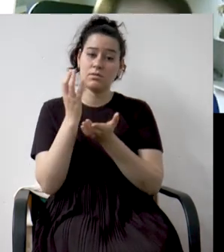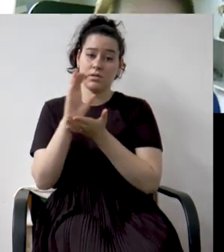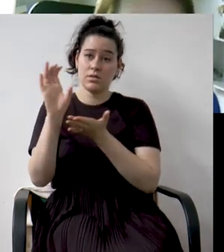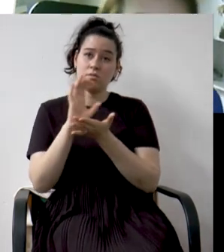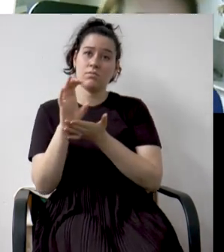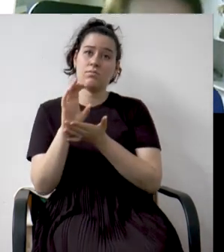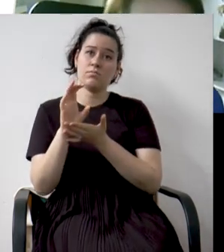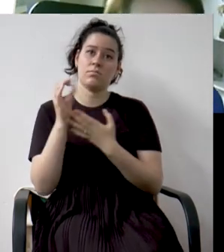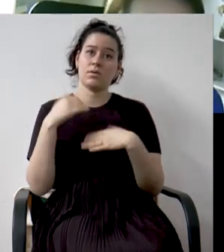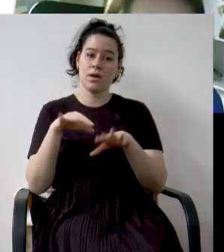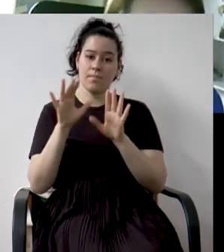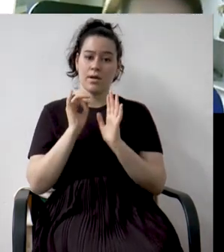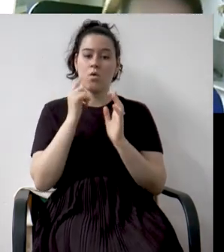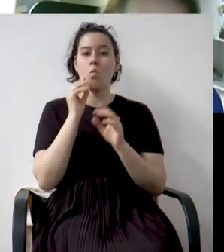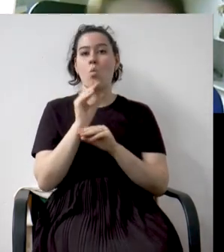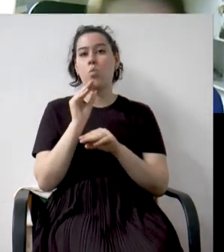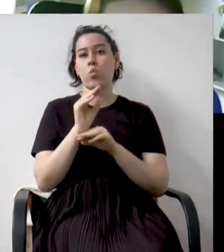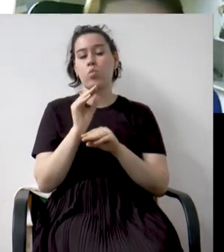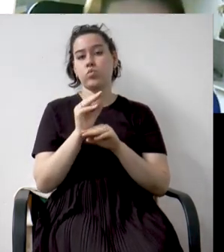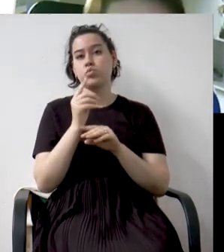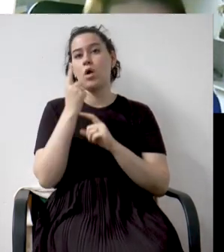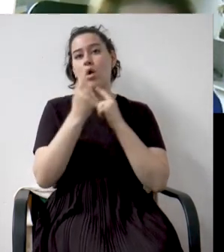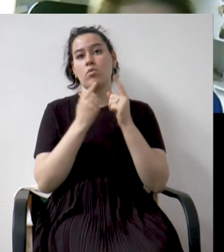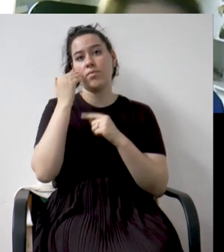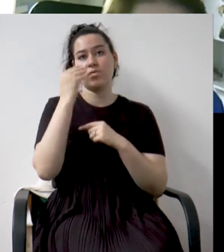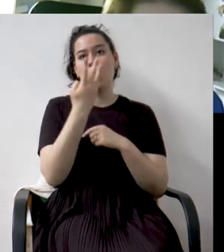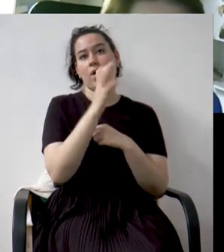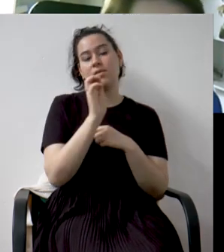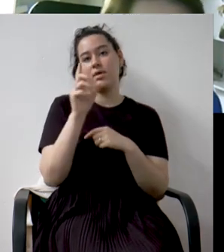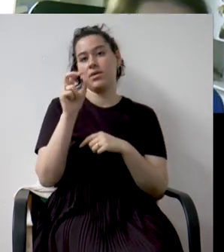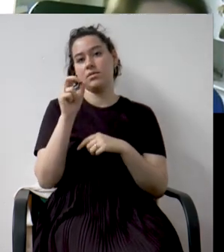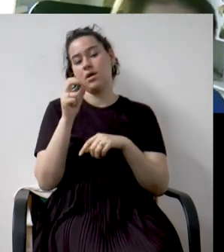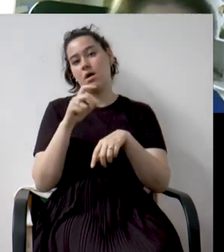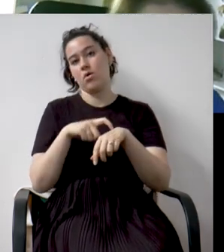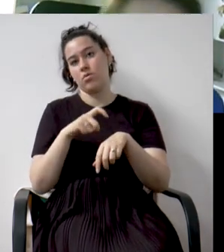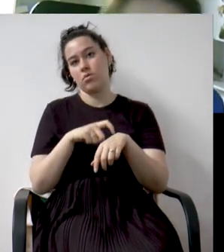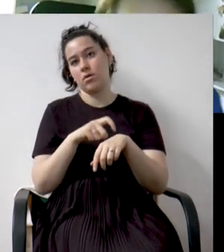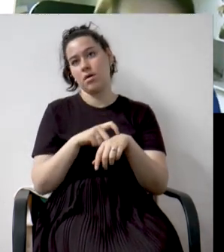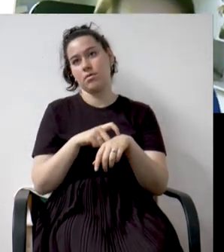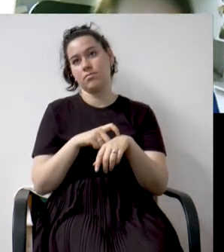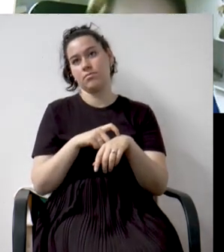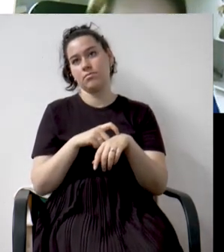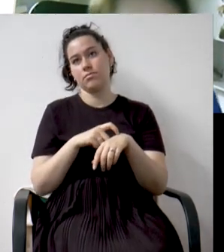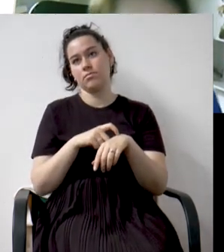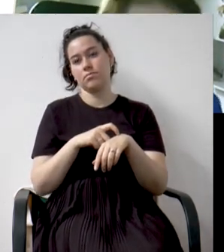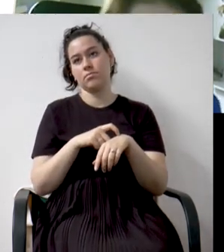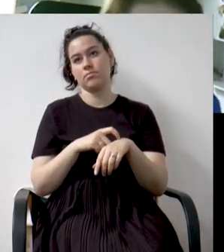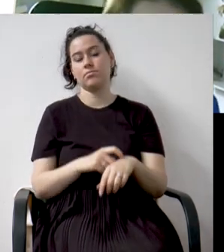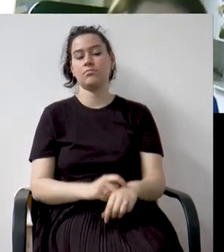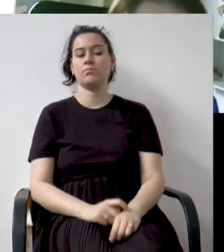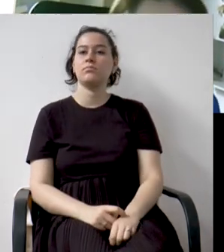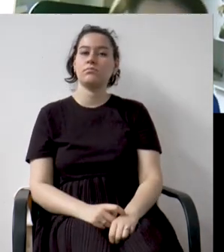salgan de estos cursos que dan de repente docentes con DT 40 horas y que, bueno, tendrán a los alumnos del ICEF dentro de su grupo.